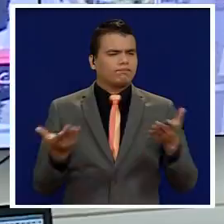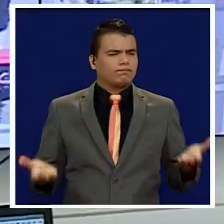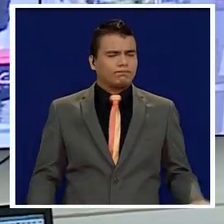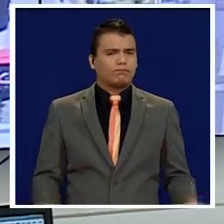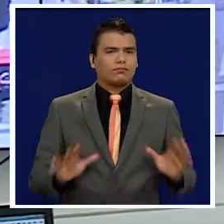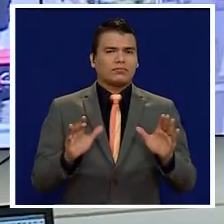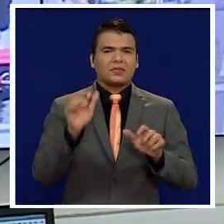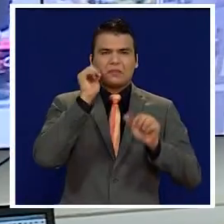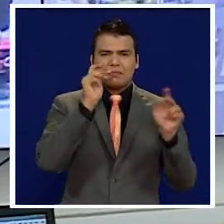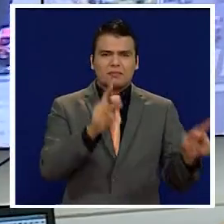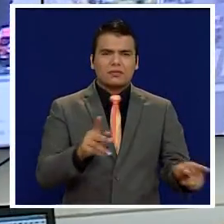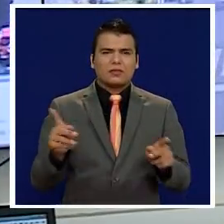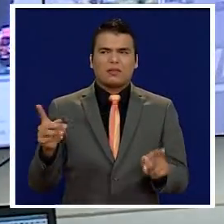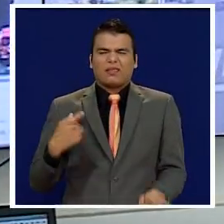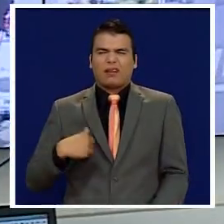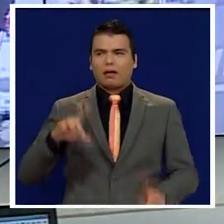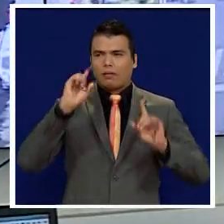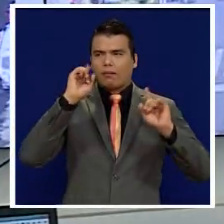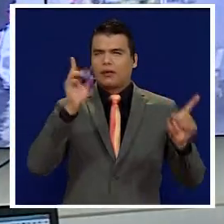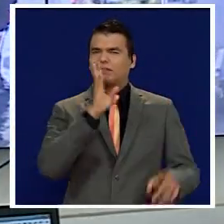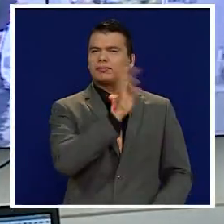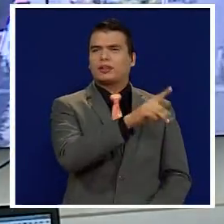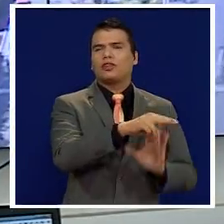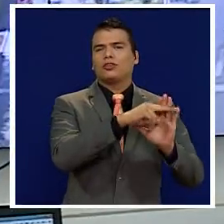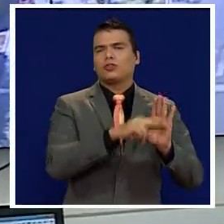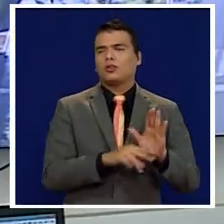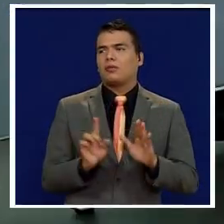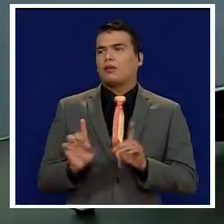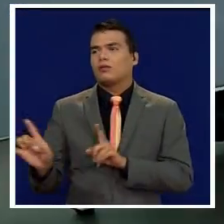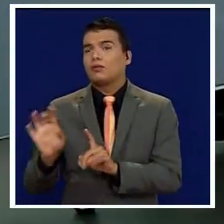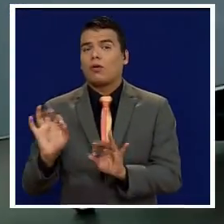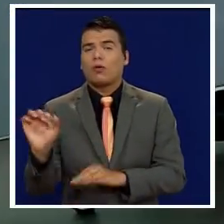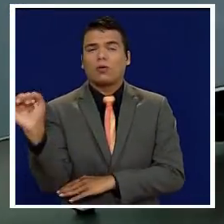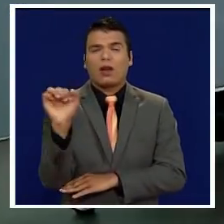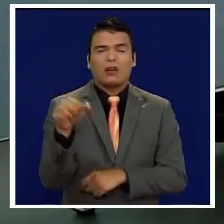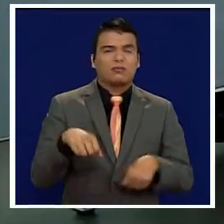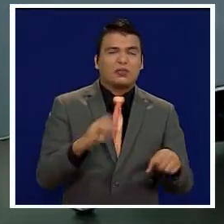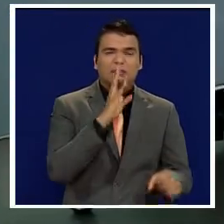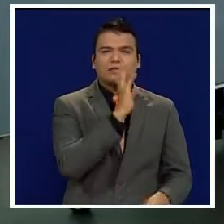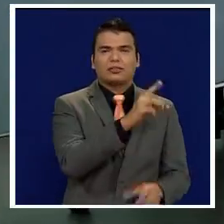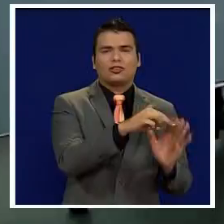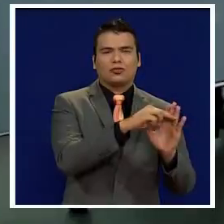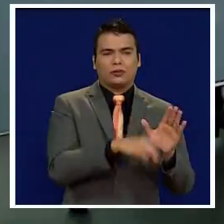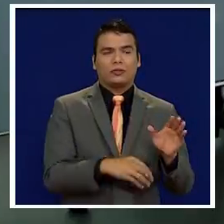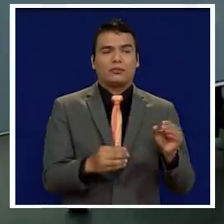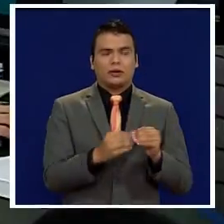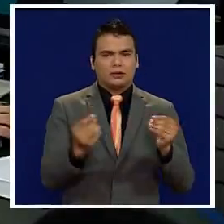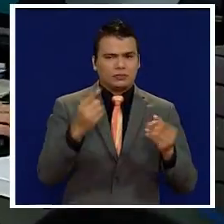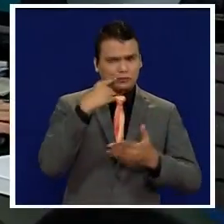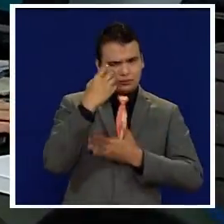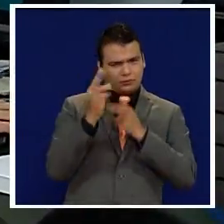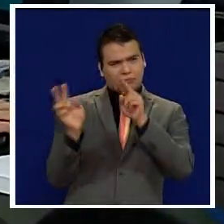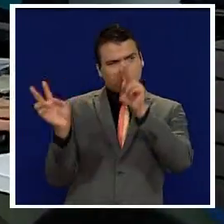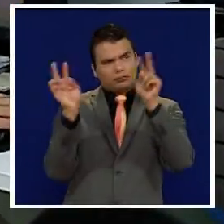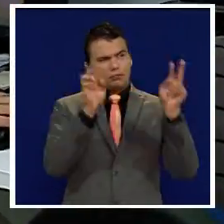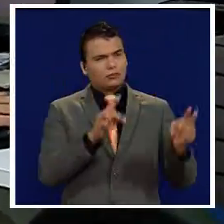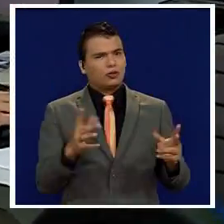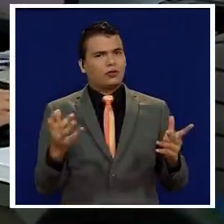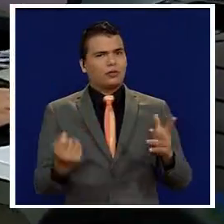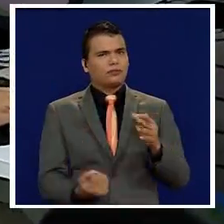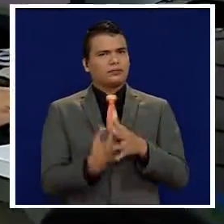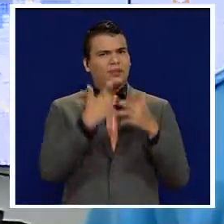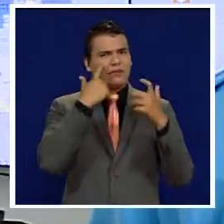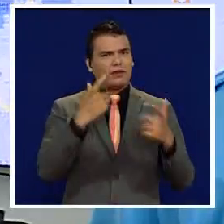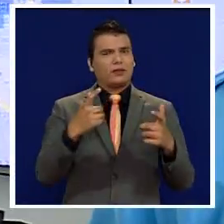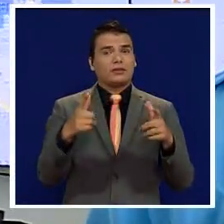la imprudencia y el desacato de las normas de tránsito. Con el observatorio también se han focalizado los puntos de la ciudad de mayor